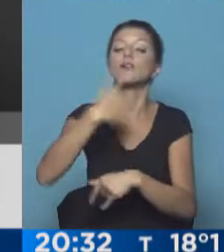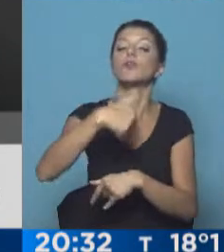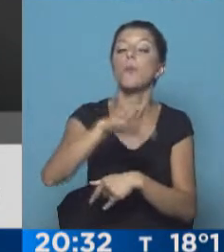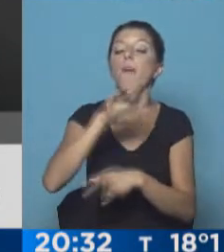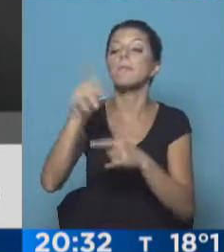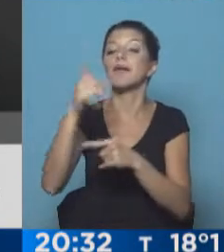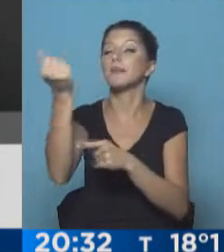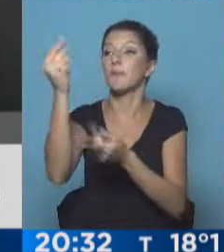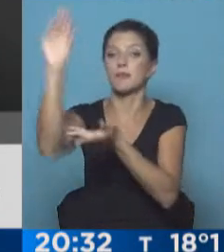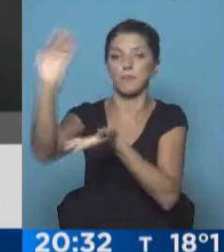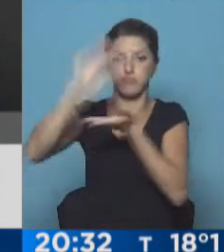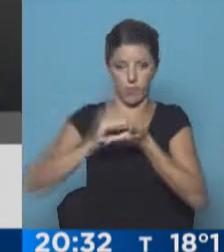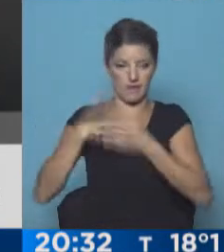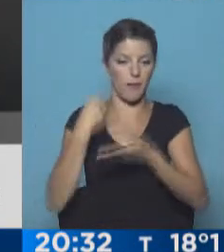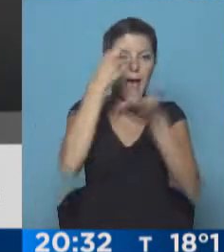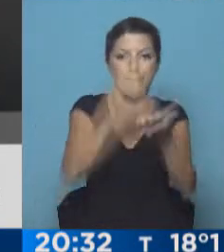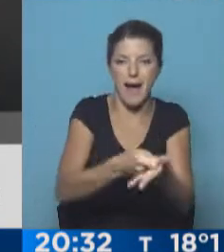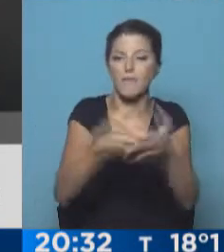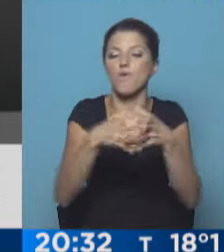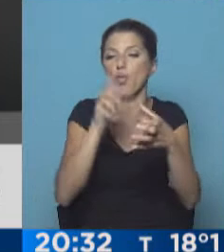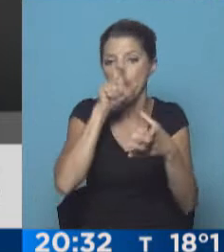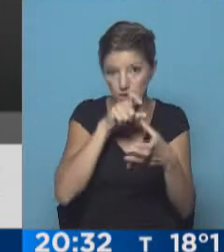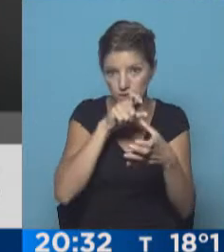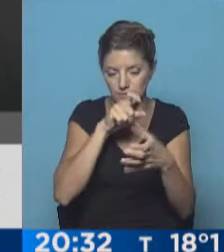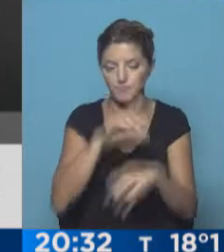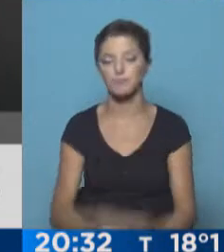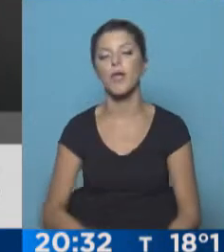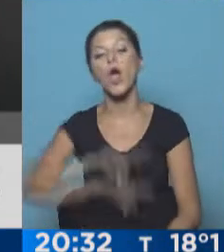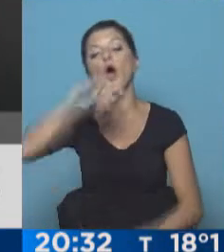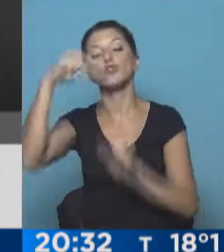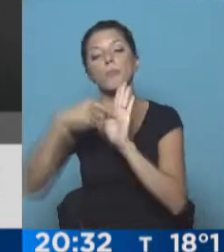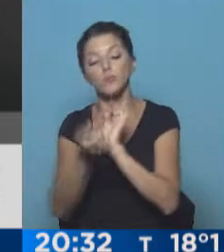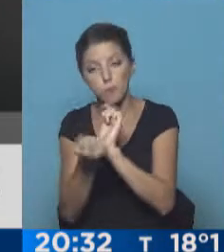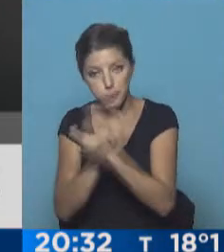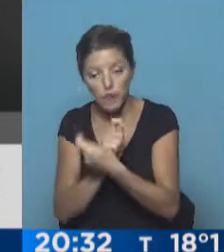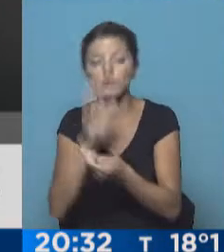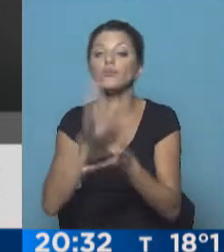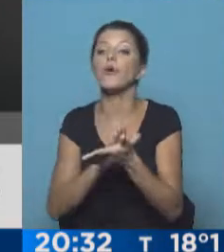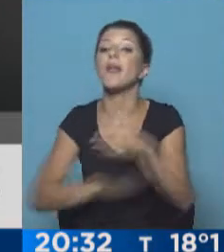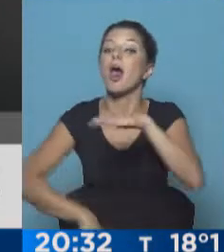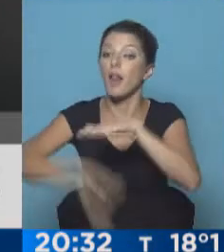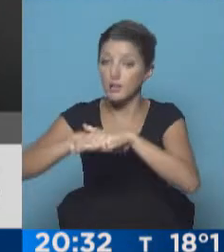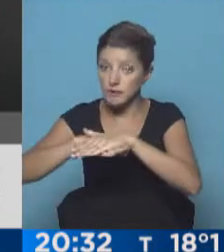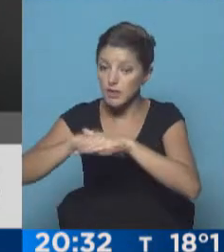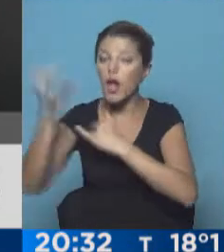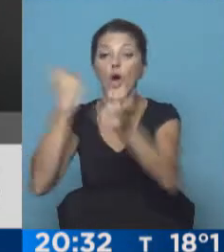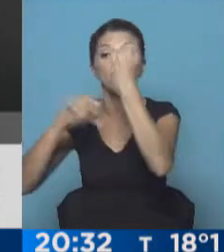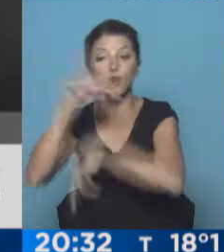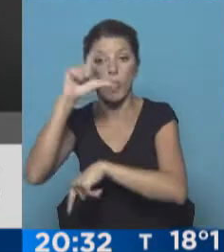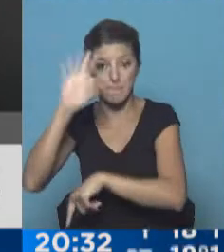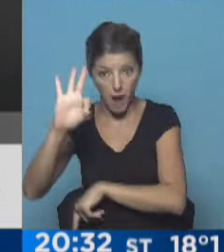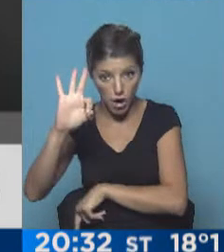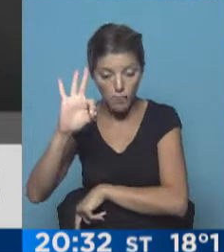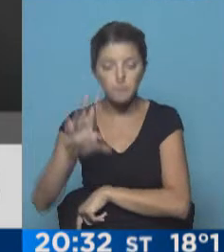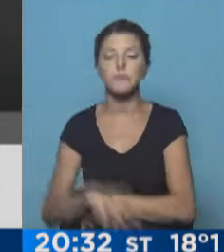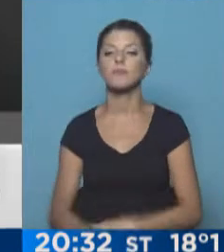efectivo con el que se pagará a los fondos buitre. Otra de las reformas, en este caso referida a la limitación al cobro de comisiones de los bancos colocadores,